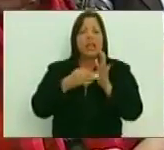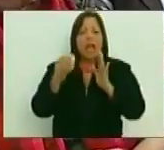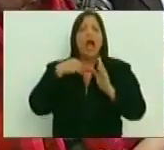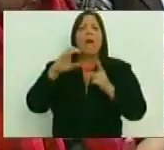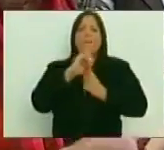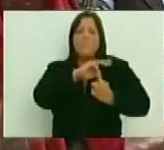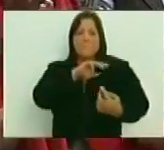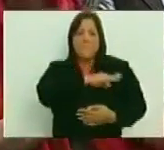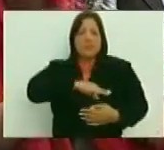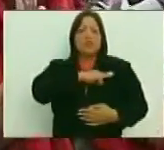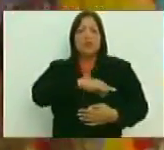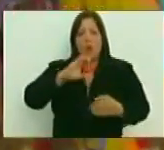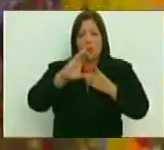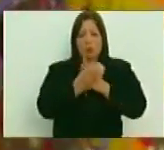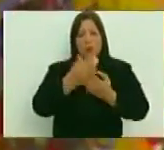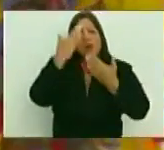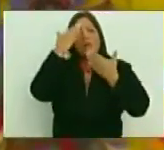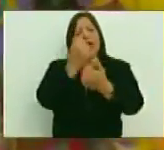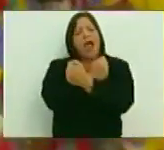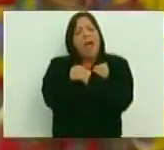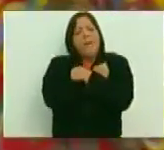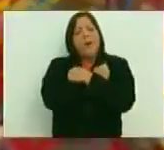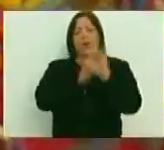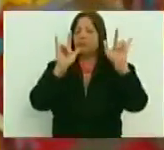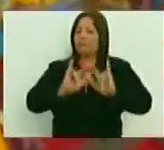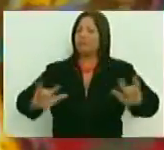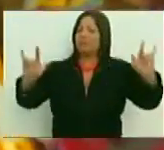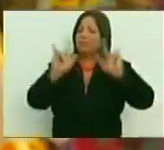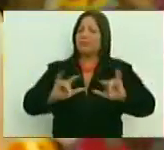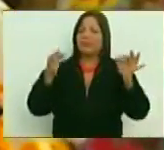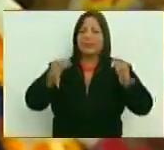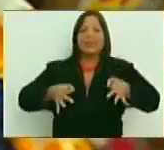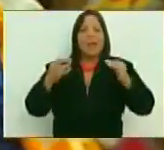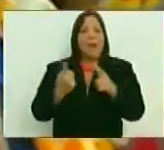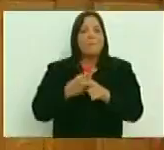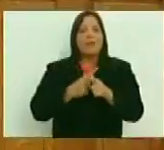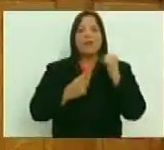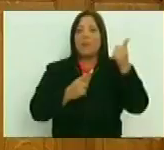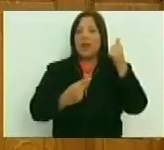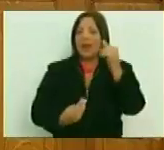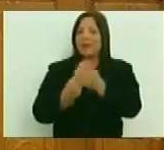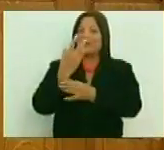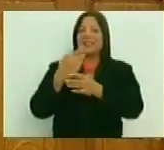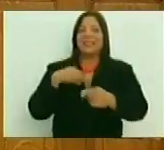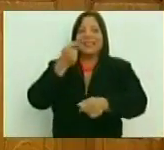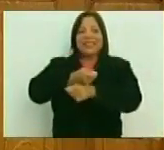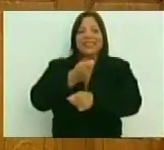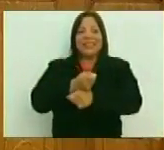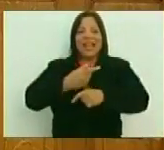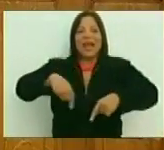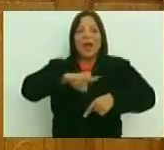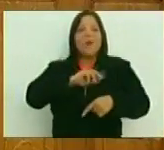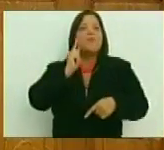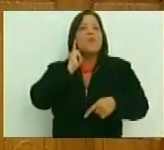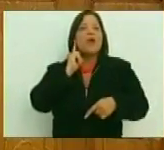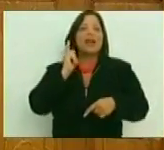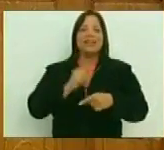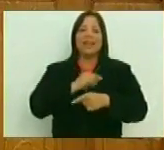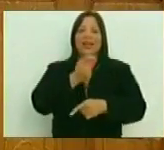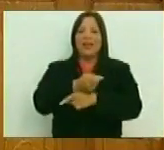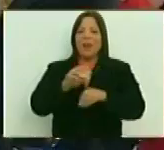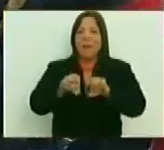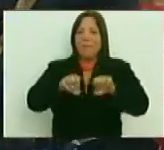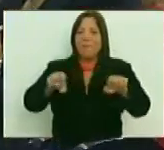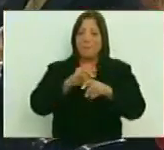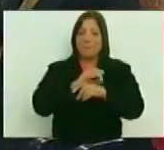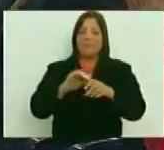Cultura a quien le doy ese amor de siempre. Fue una de las primeras que egresó de nuestra Misión Cultura. Ese